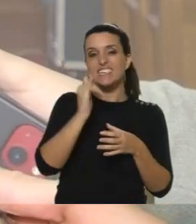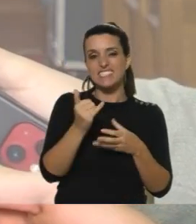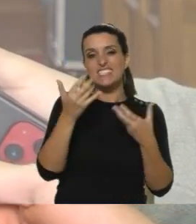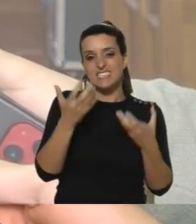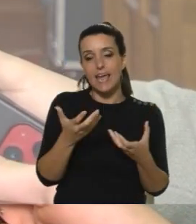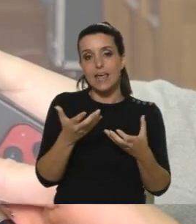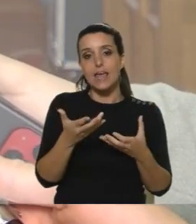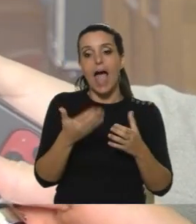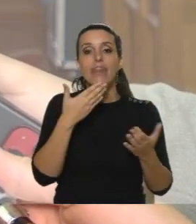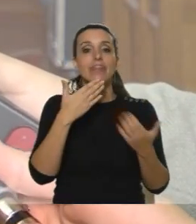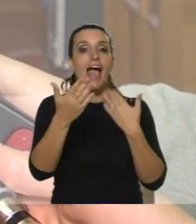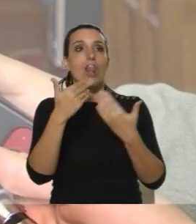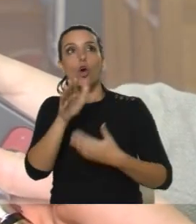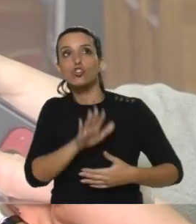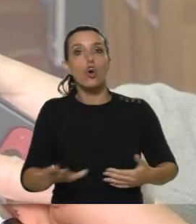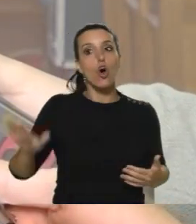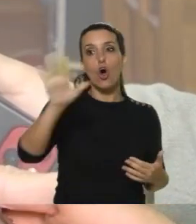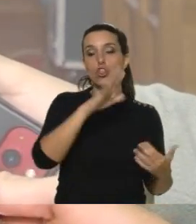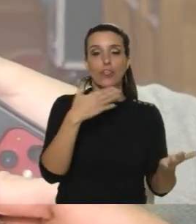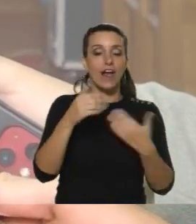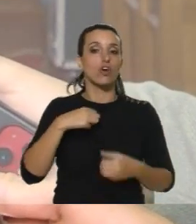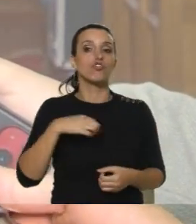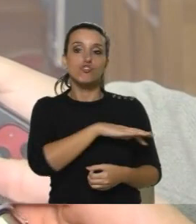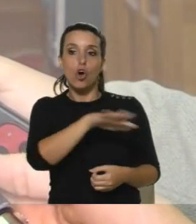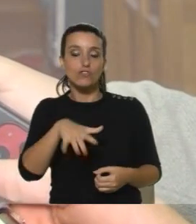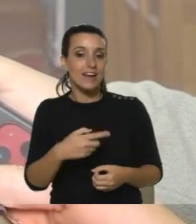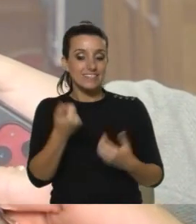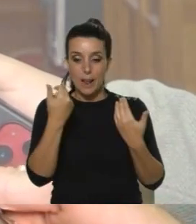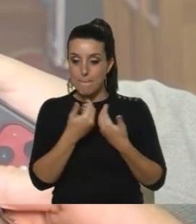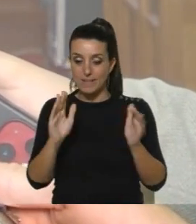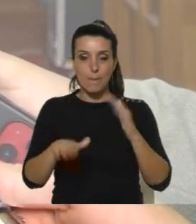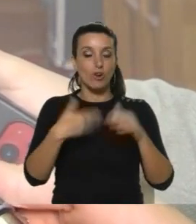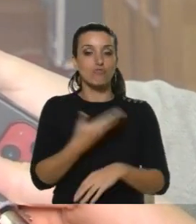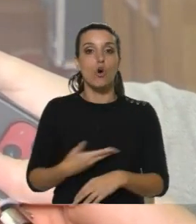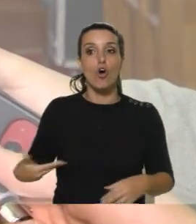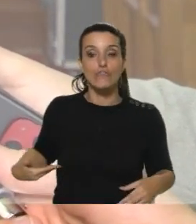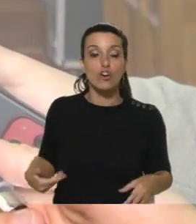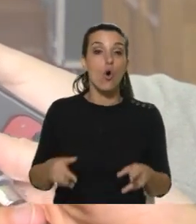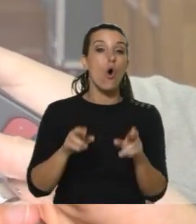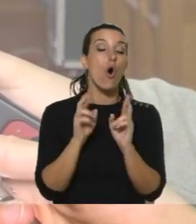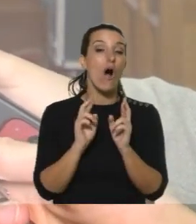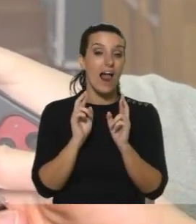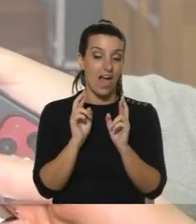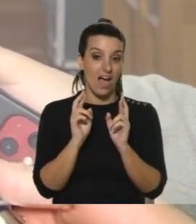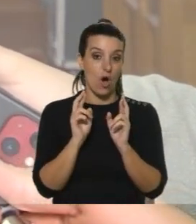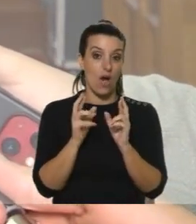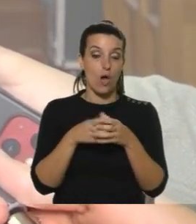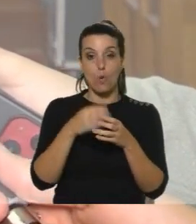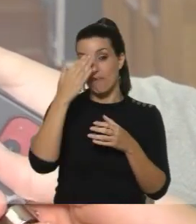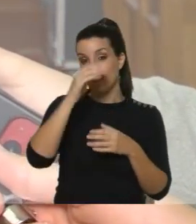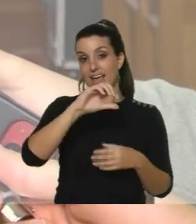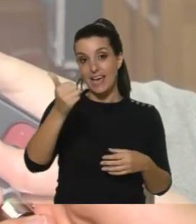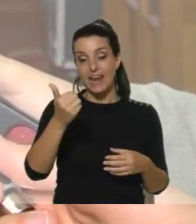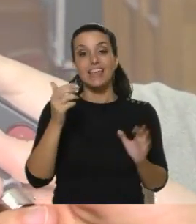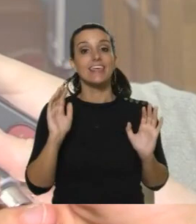a un gran diálogo nacional y un diálogo social apenas se inicia el próximo gobierno que esperemos sea de del frente amplio